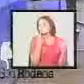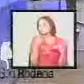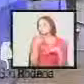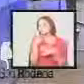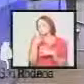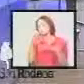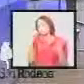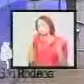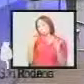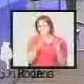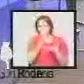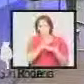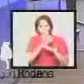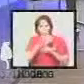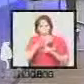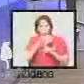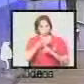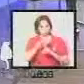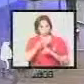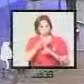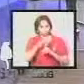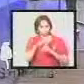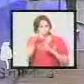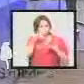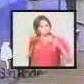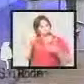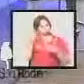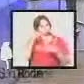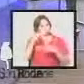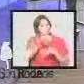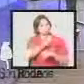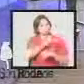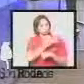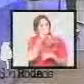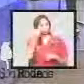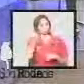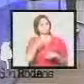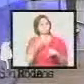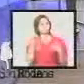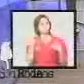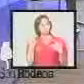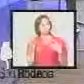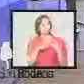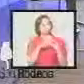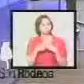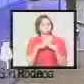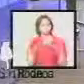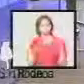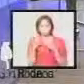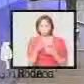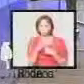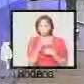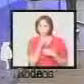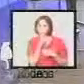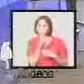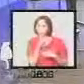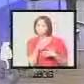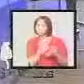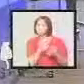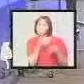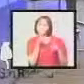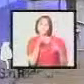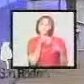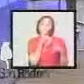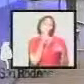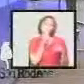uno de los bancos, el Banco Popular, que se caracteriza porque se presta mucho dinero. El tema de la